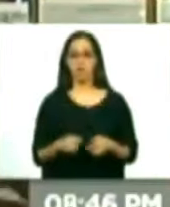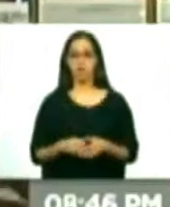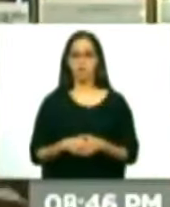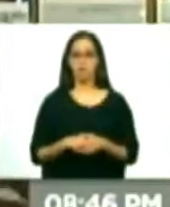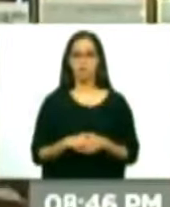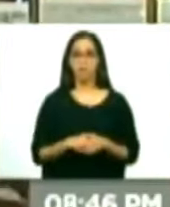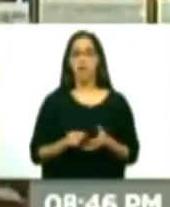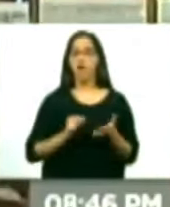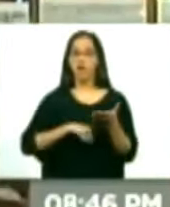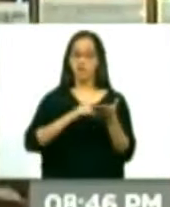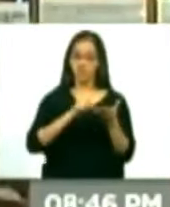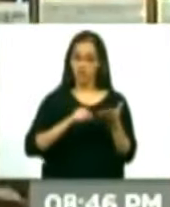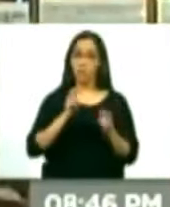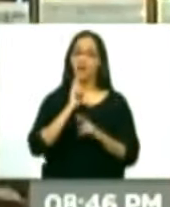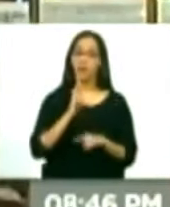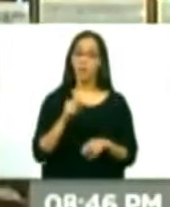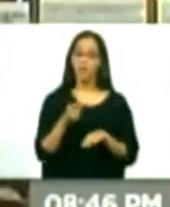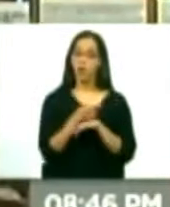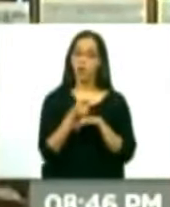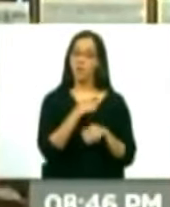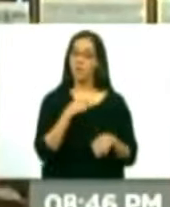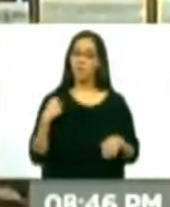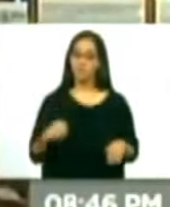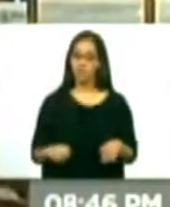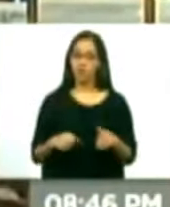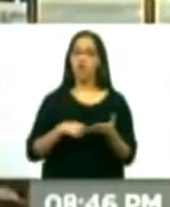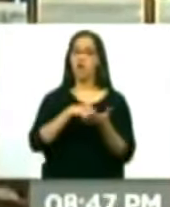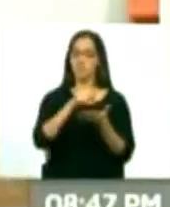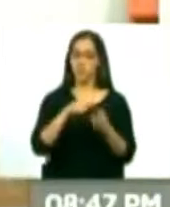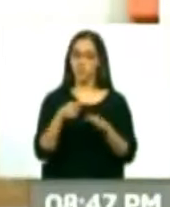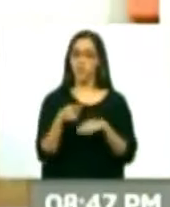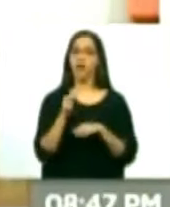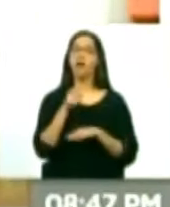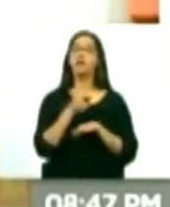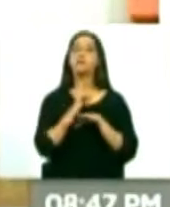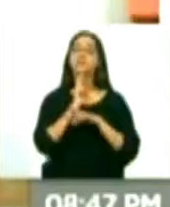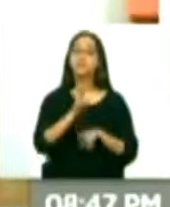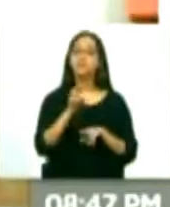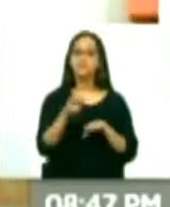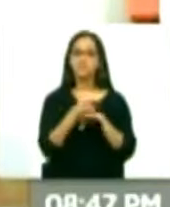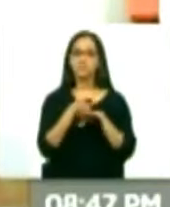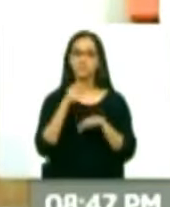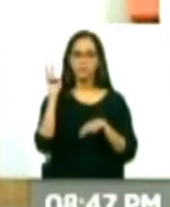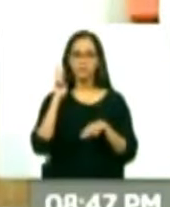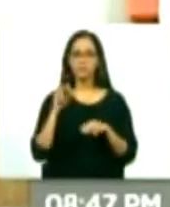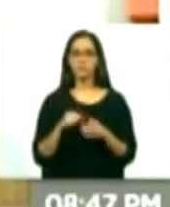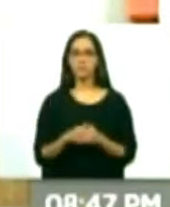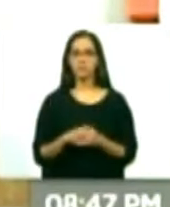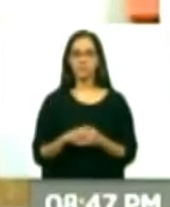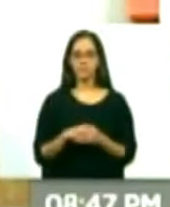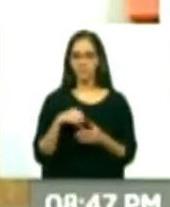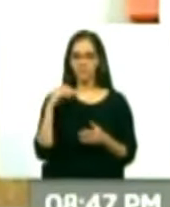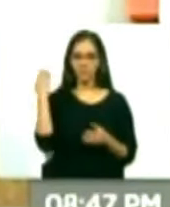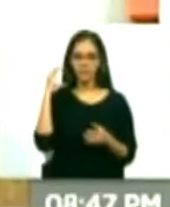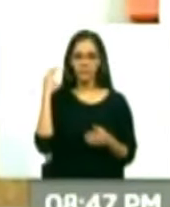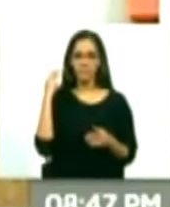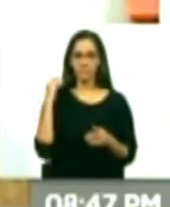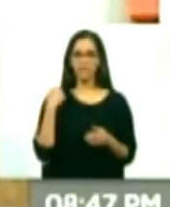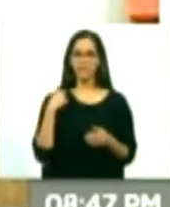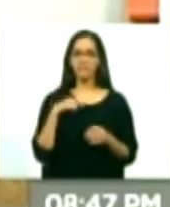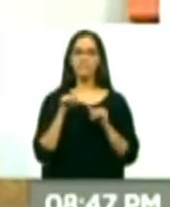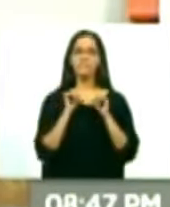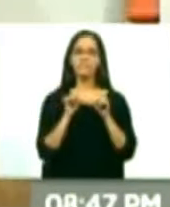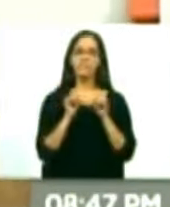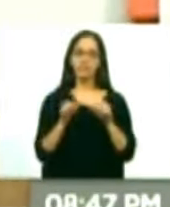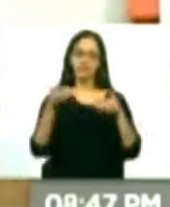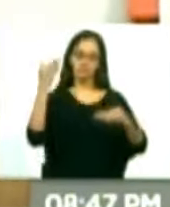Firme la respuesta del gobierno chino, firme la respuesta del gobierno venezolano. Colombia dice que mantendrá cierre de fronteras hasta enero